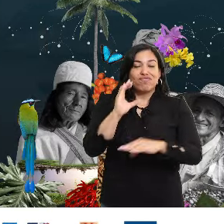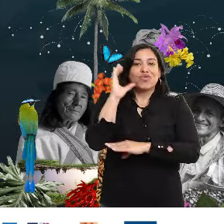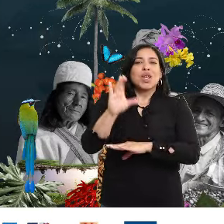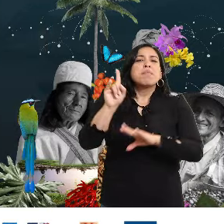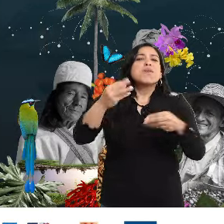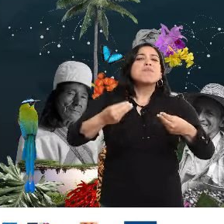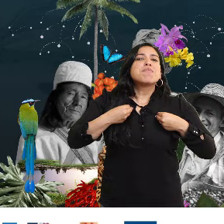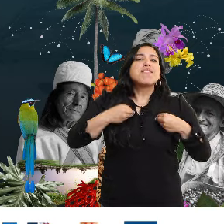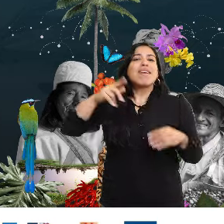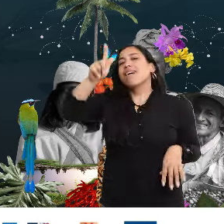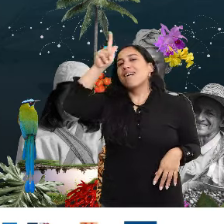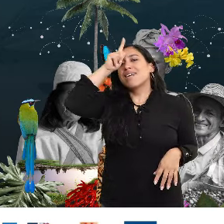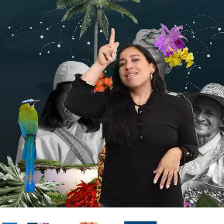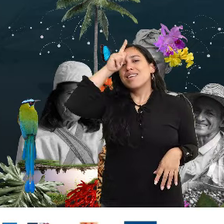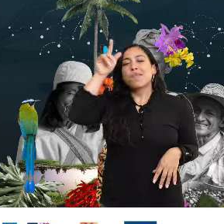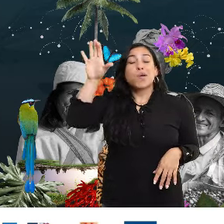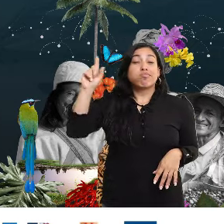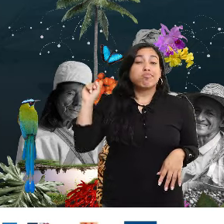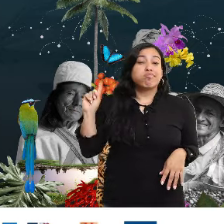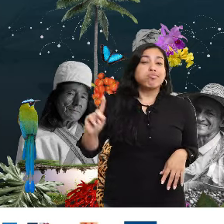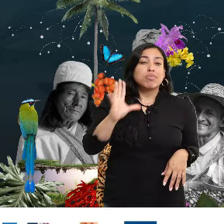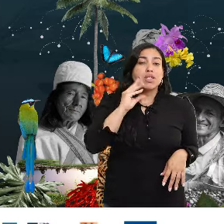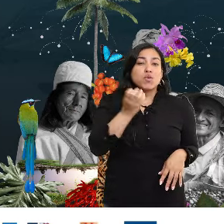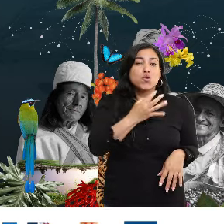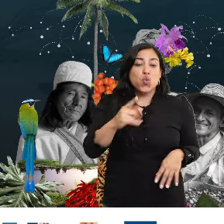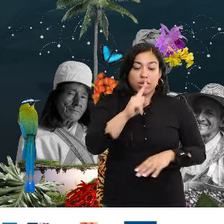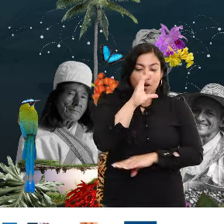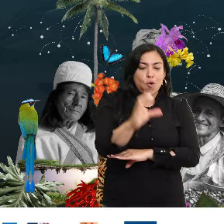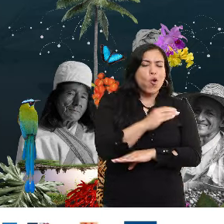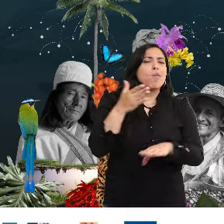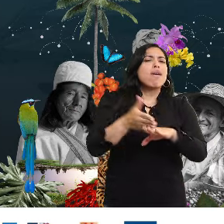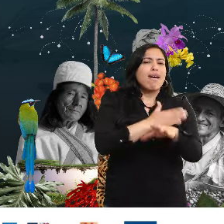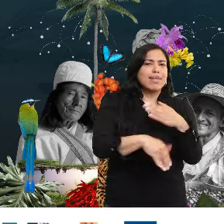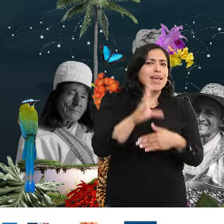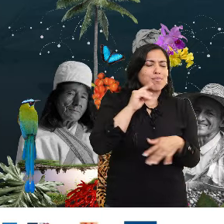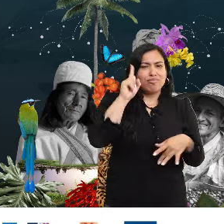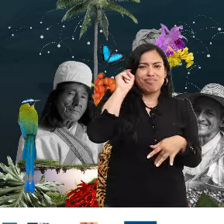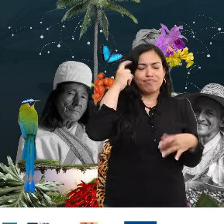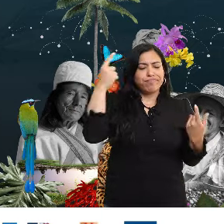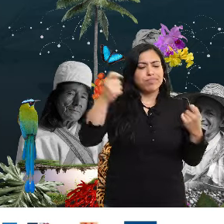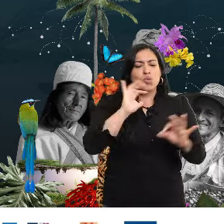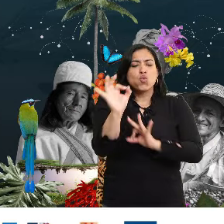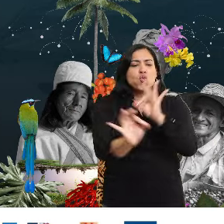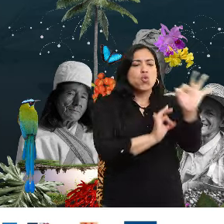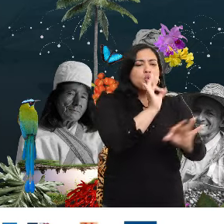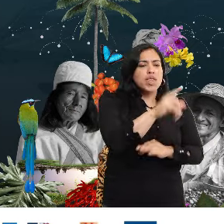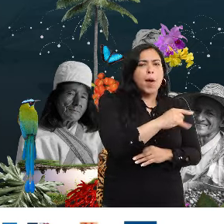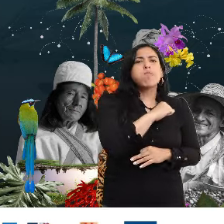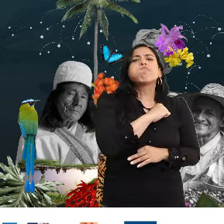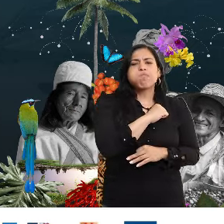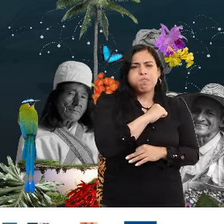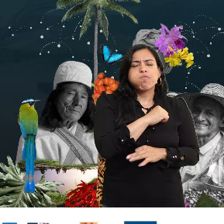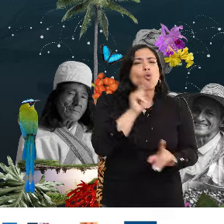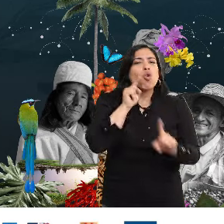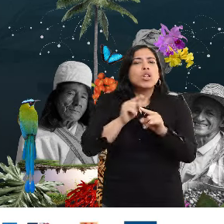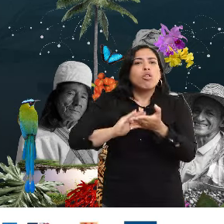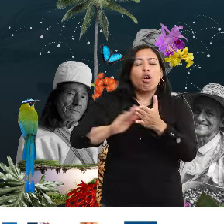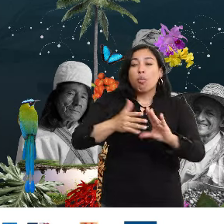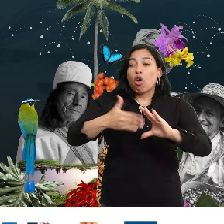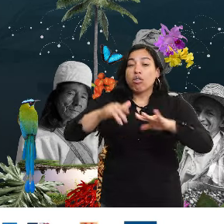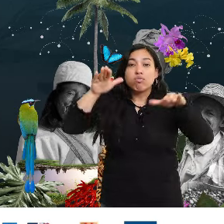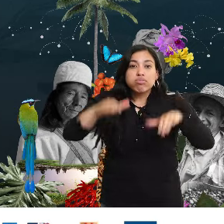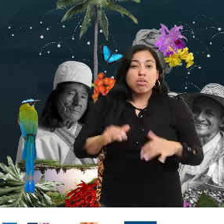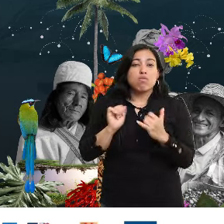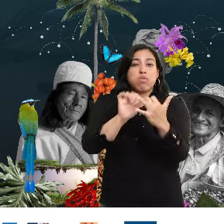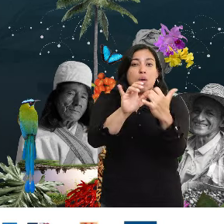viviendo en Alemania, con una experiencia en Colombia en gobernanza y conservación, precisamente buscando la reducción de